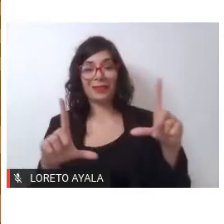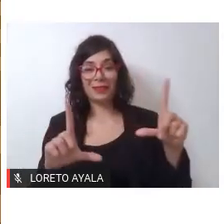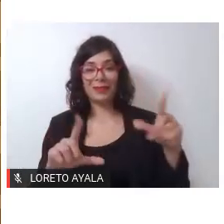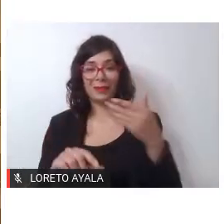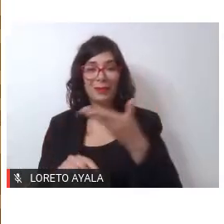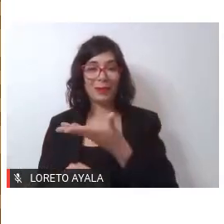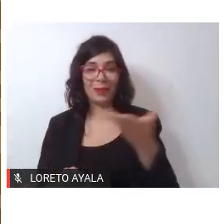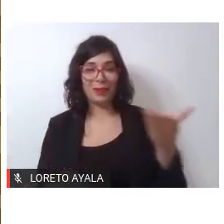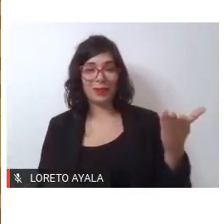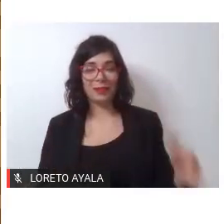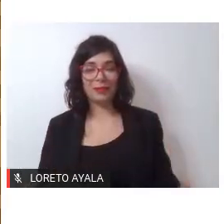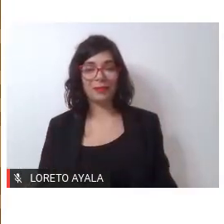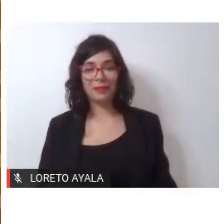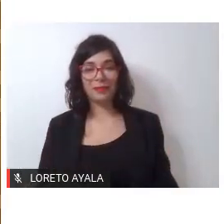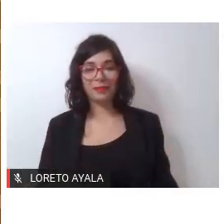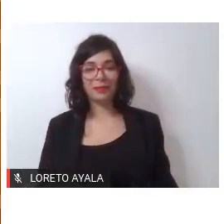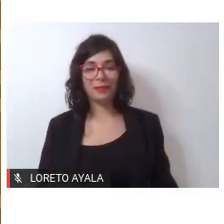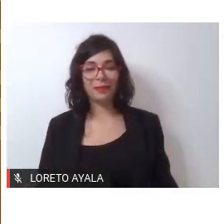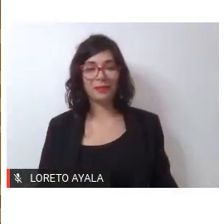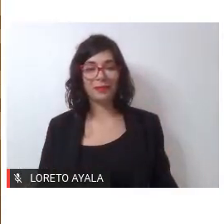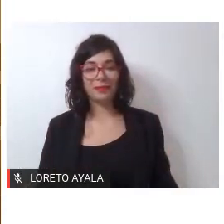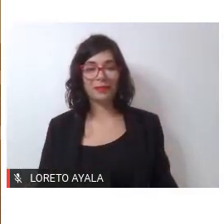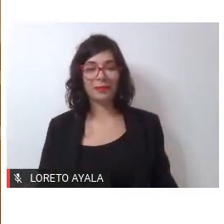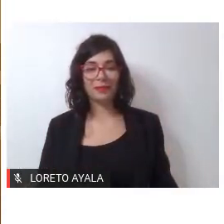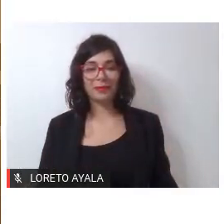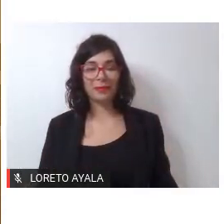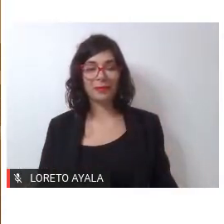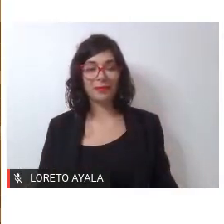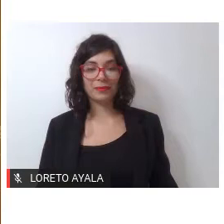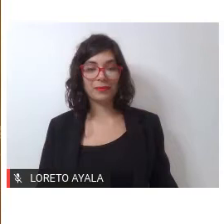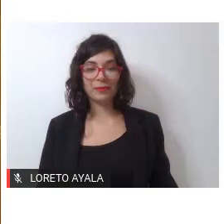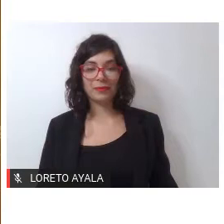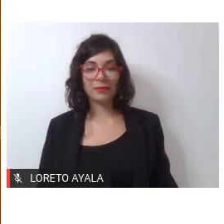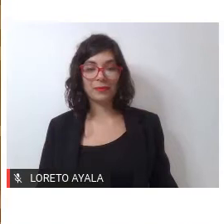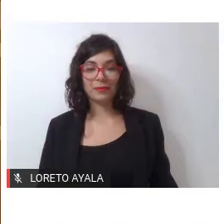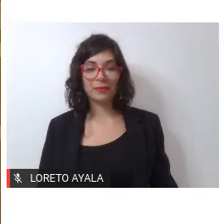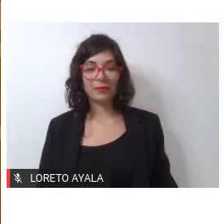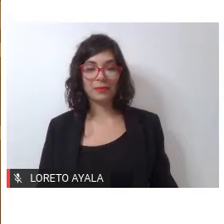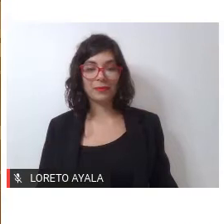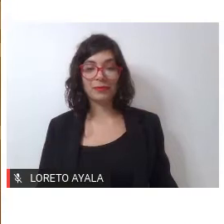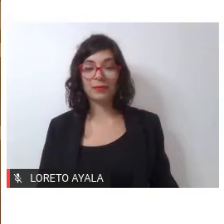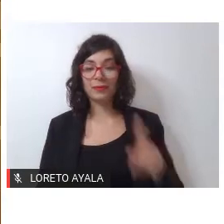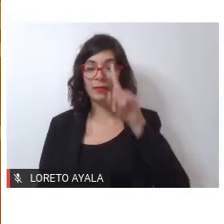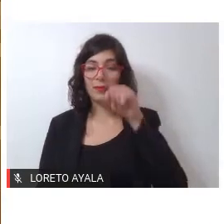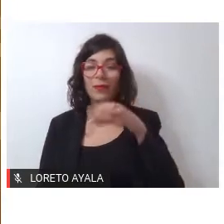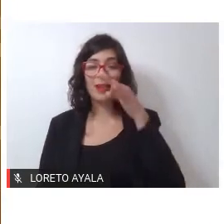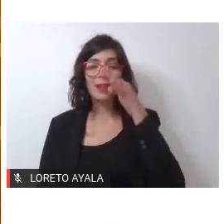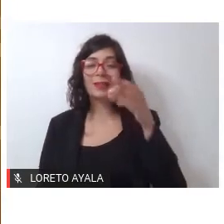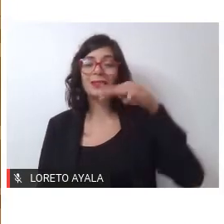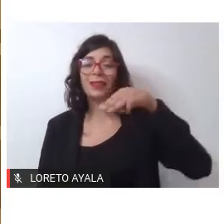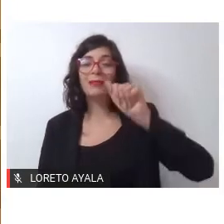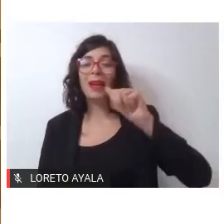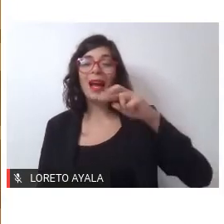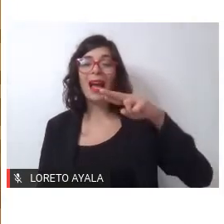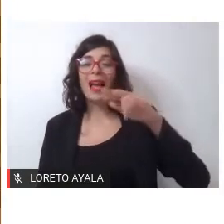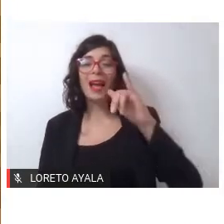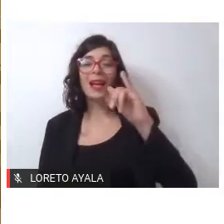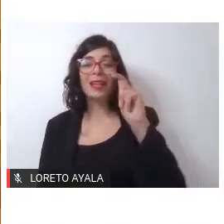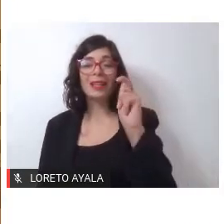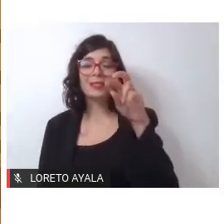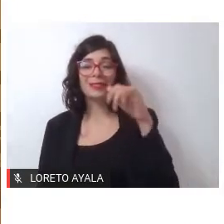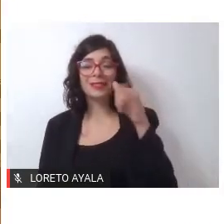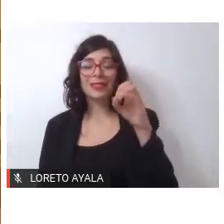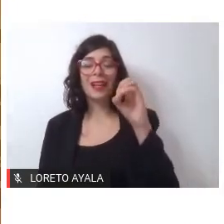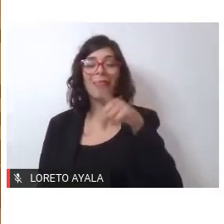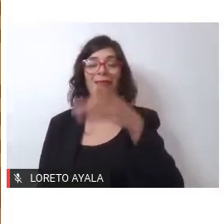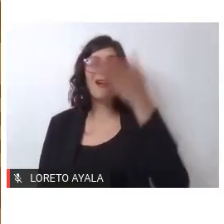de los seminarios en que ustedes han participado. Dice Maritza Godoy, soy de la educación rural, los mejores